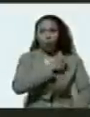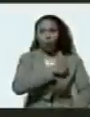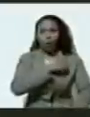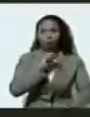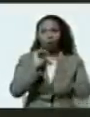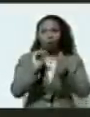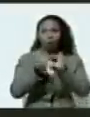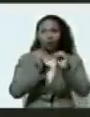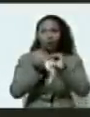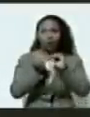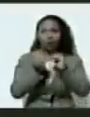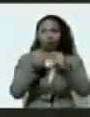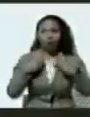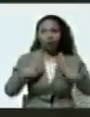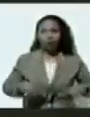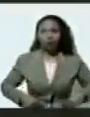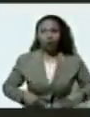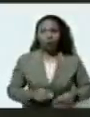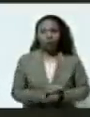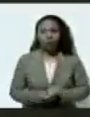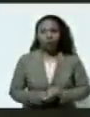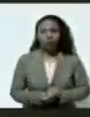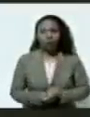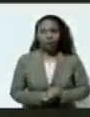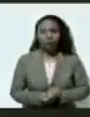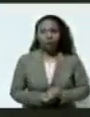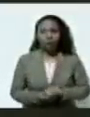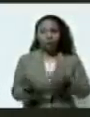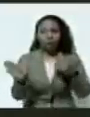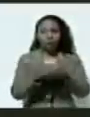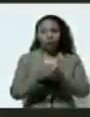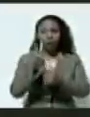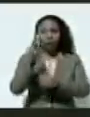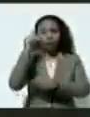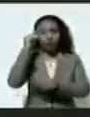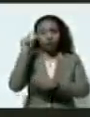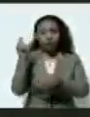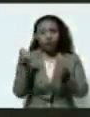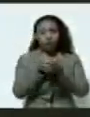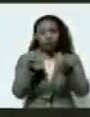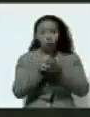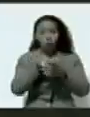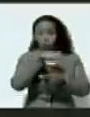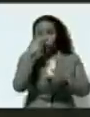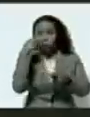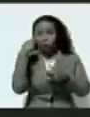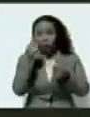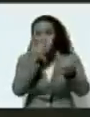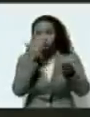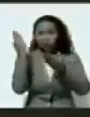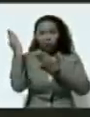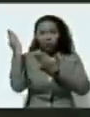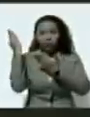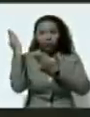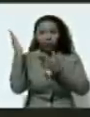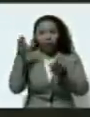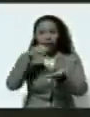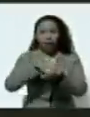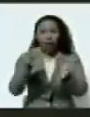ética, humana, encerronas de 2 días con narcotraficantes en el estado de